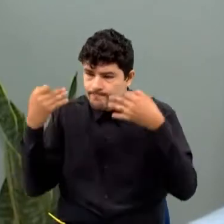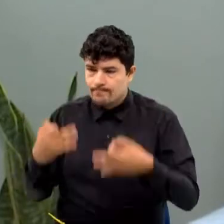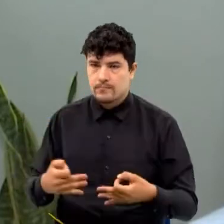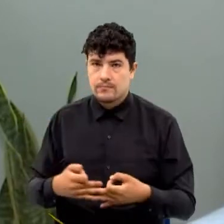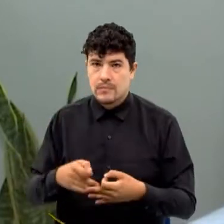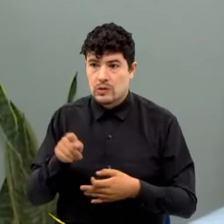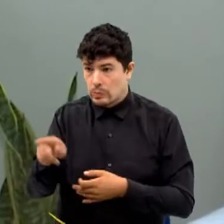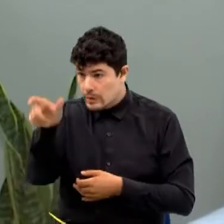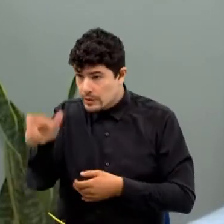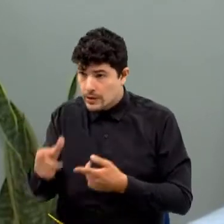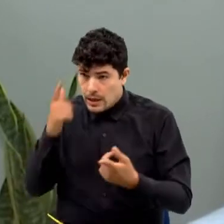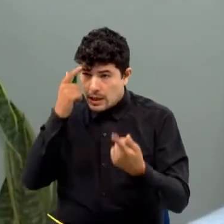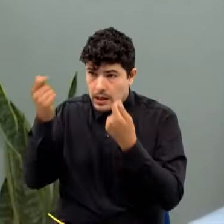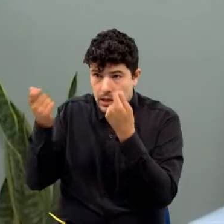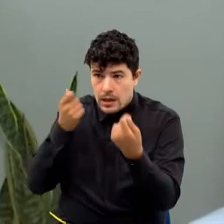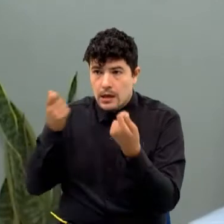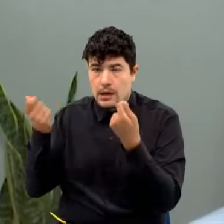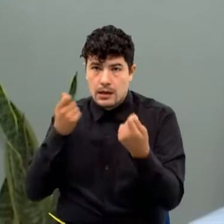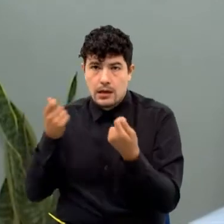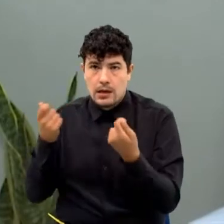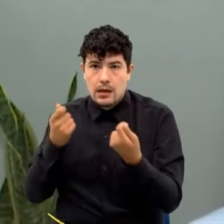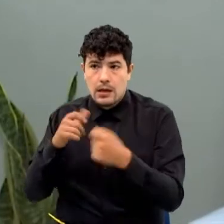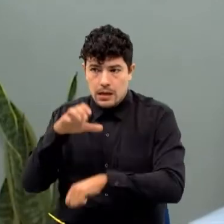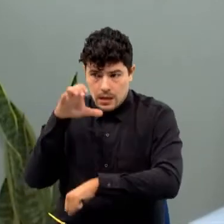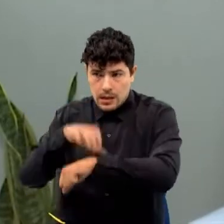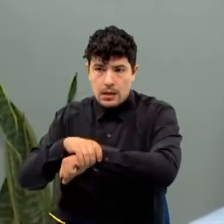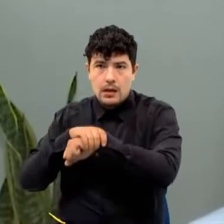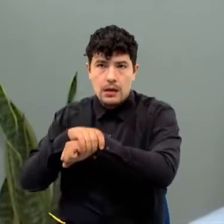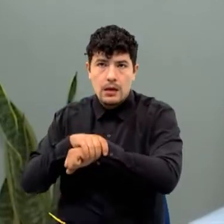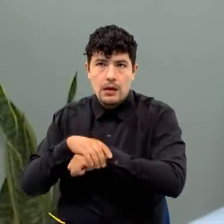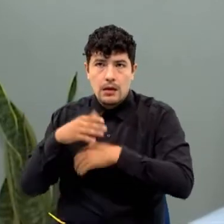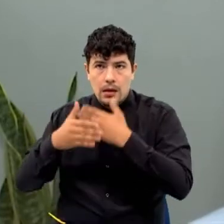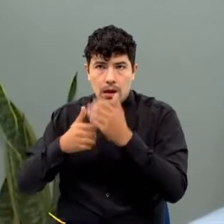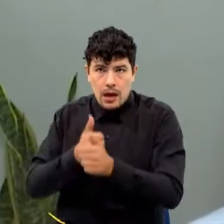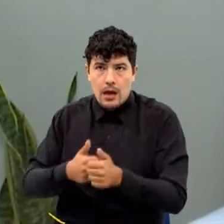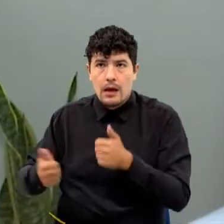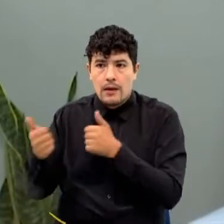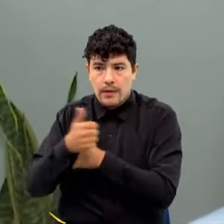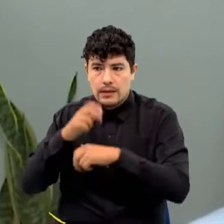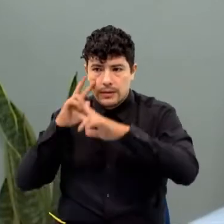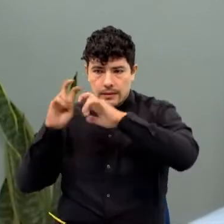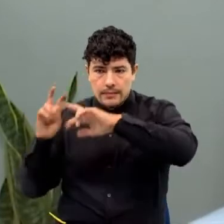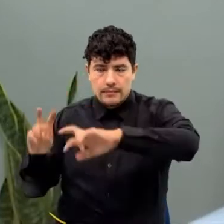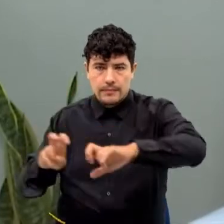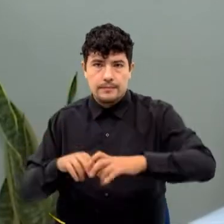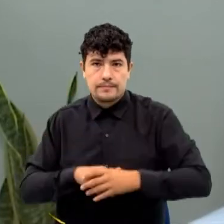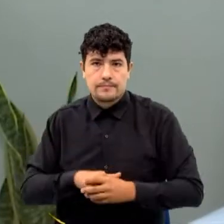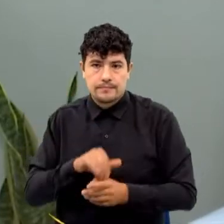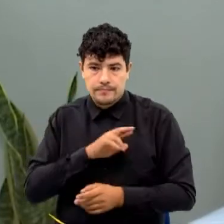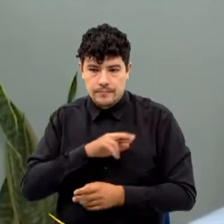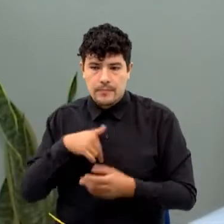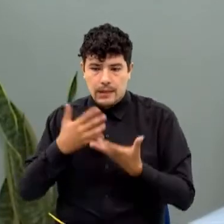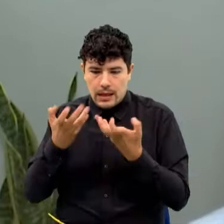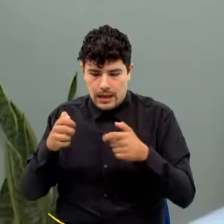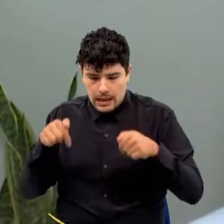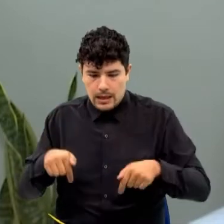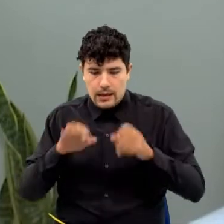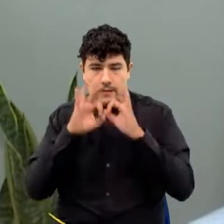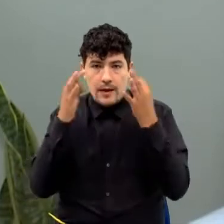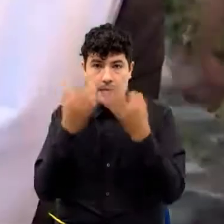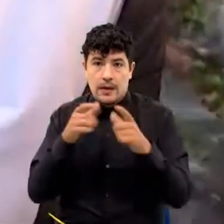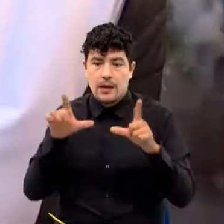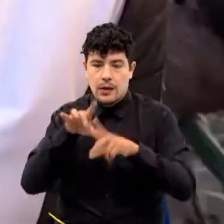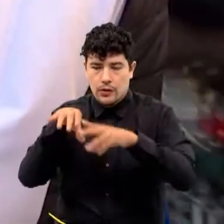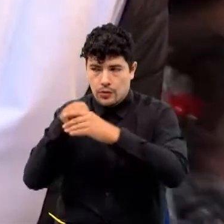un sospechoso, que se capture y que avance la investigación. Eso es lo que queremos desde acá, desde la familia del Canal